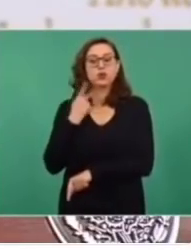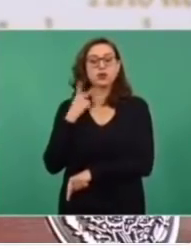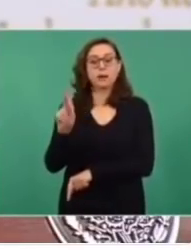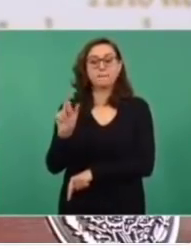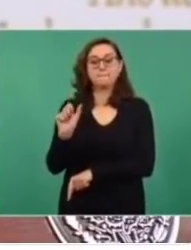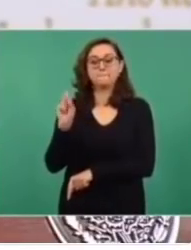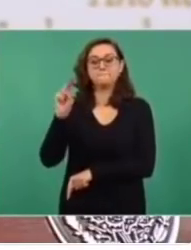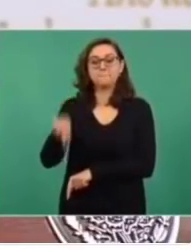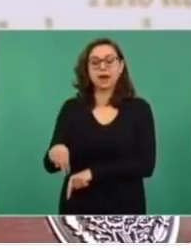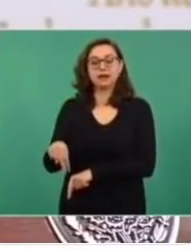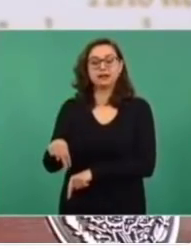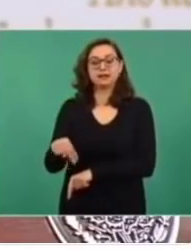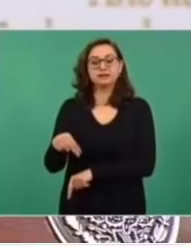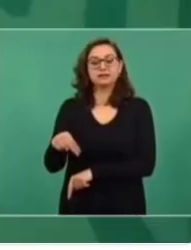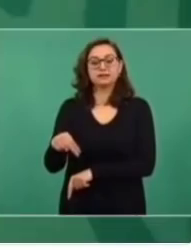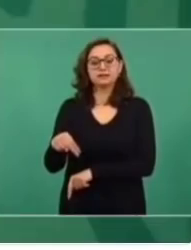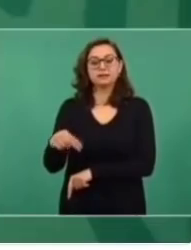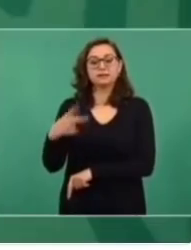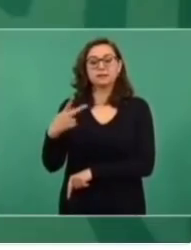la procuraduría